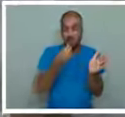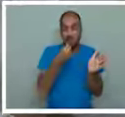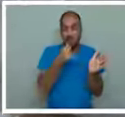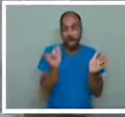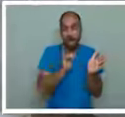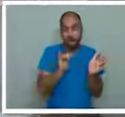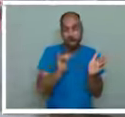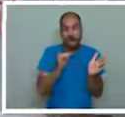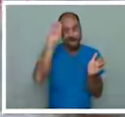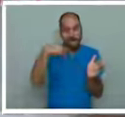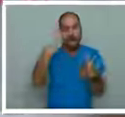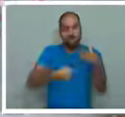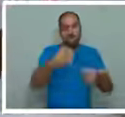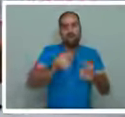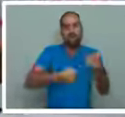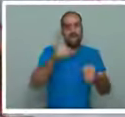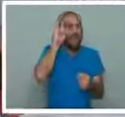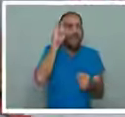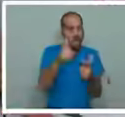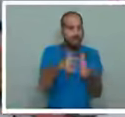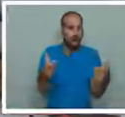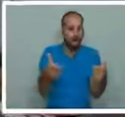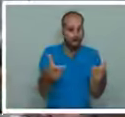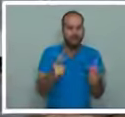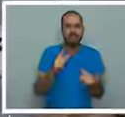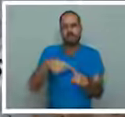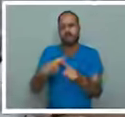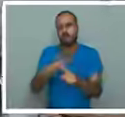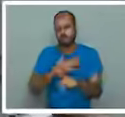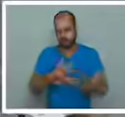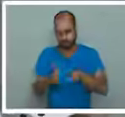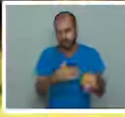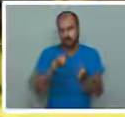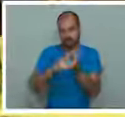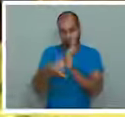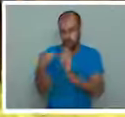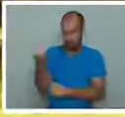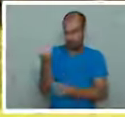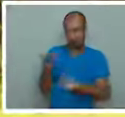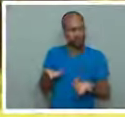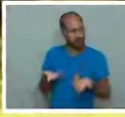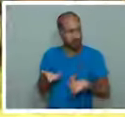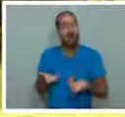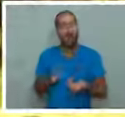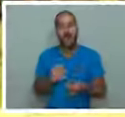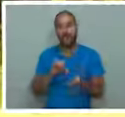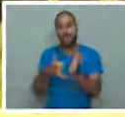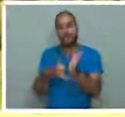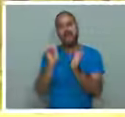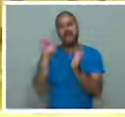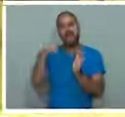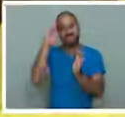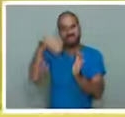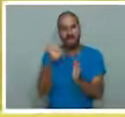de internacionales tenemos un proyecto de conservación de genofondo de recursos fitogenéticos